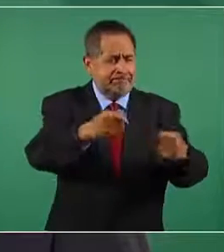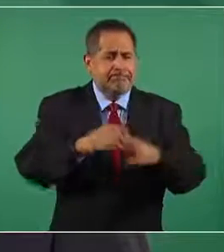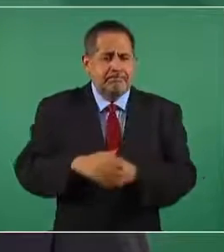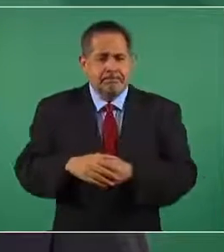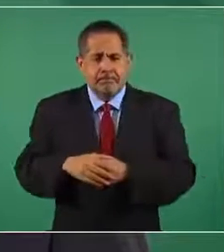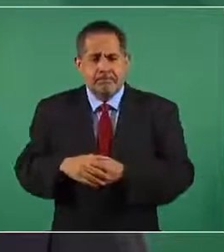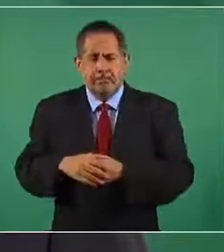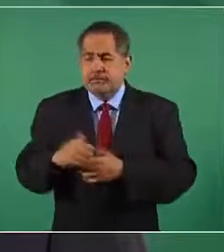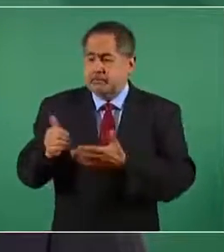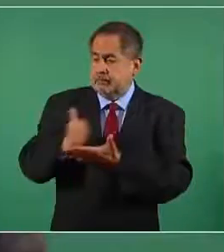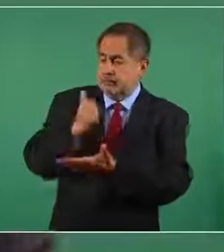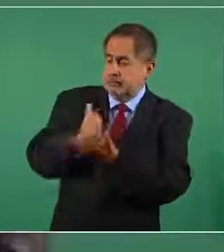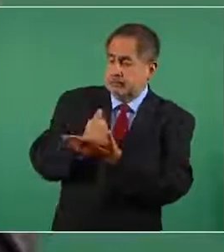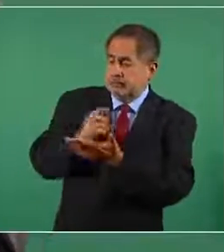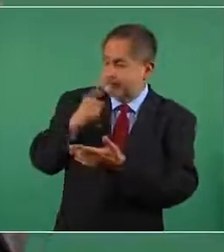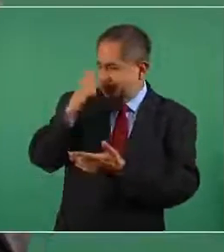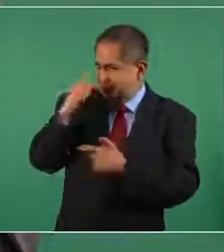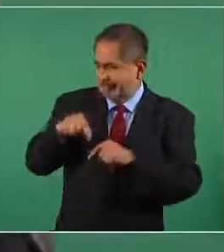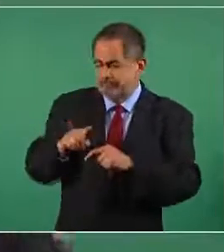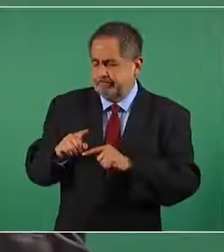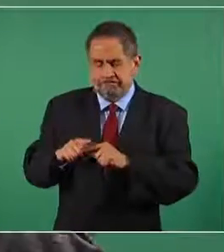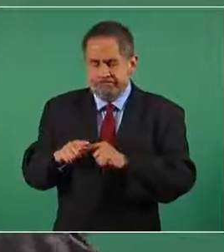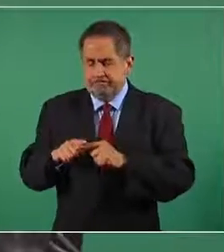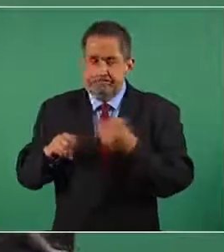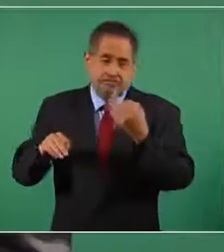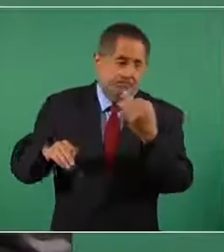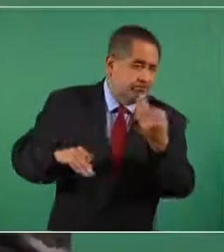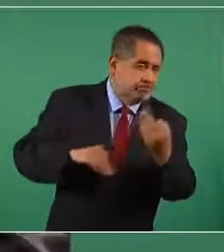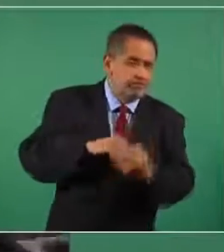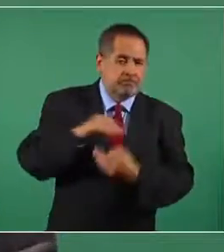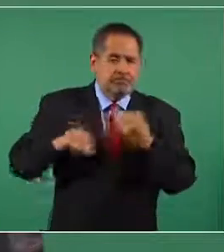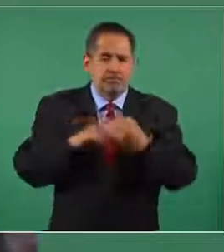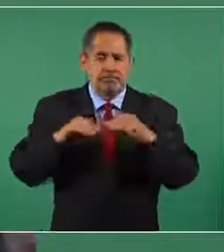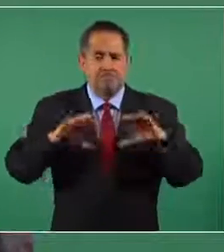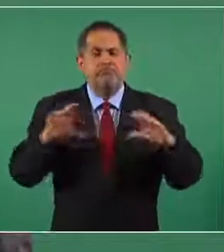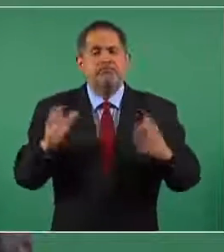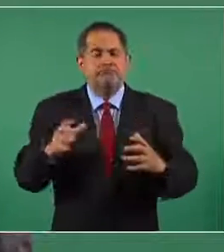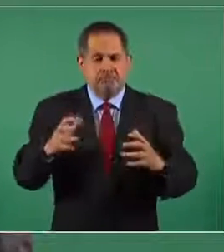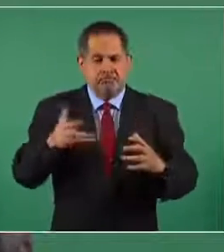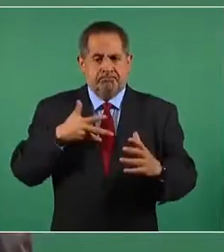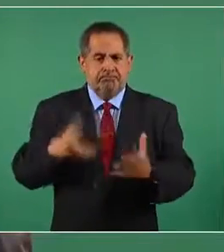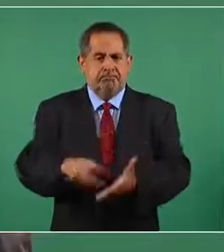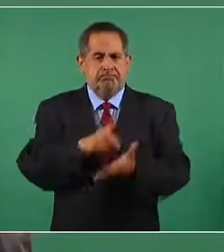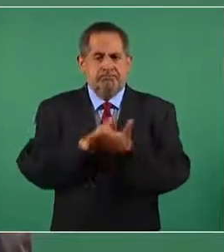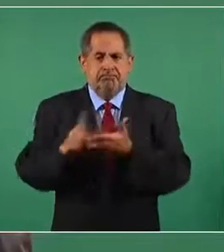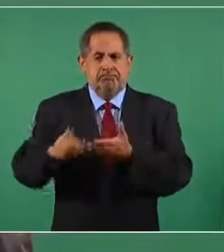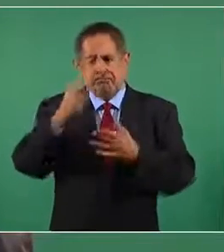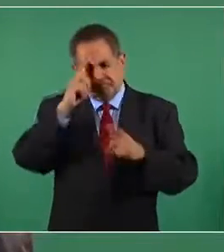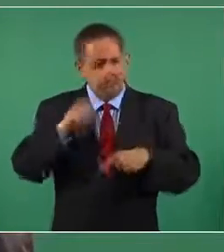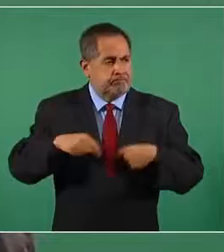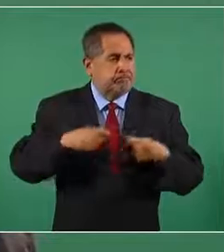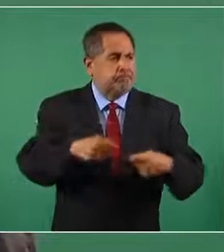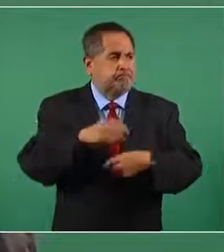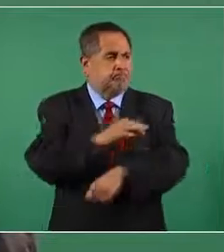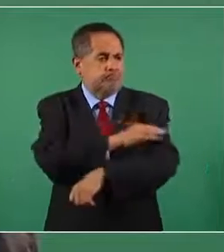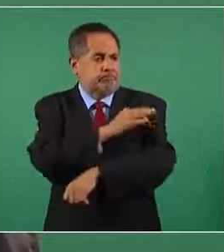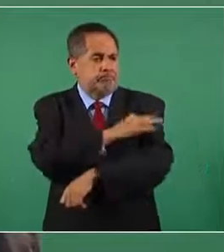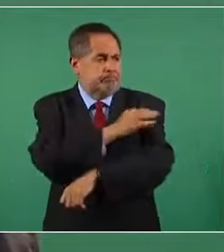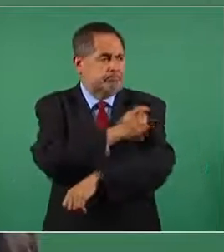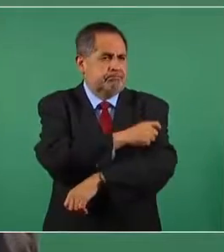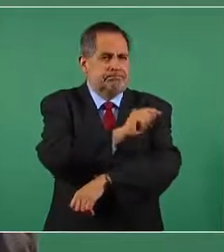fácil acceso, sino que todos tengan garantizado el derecho a ser